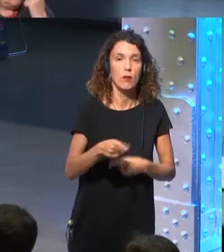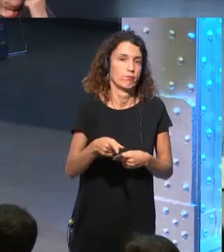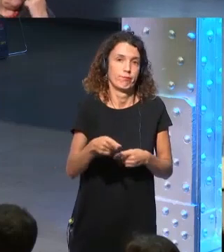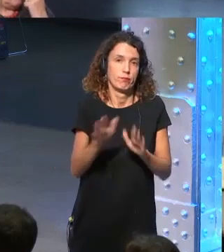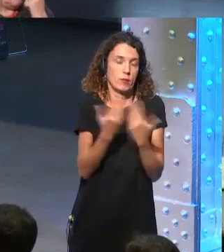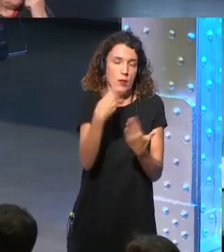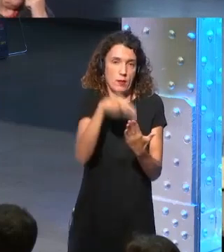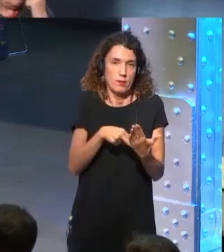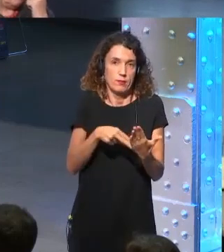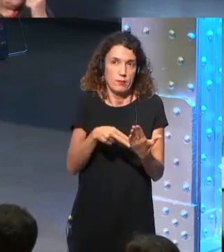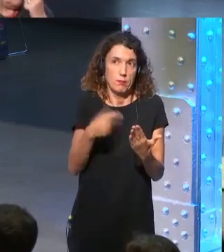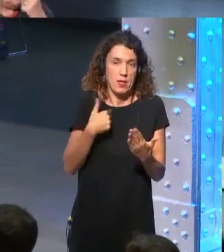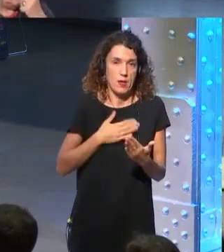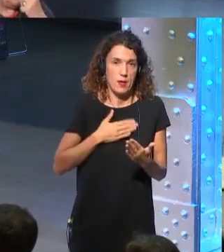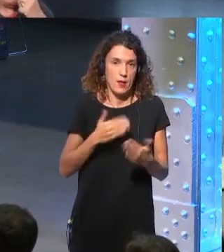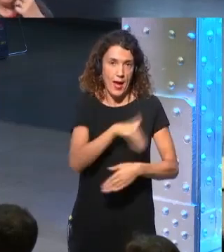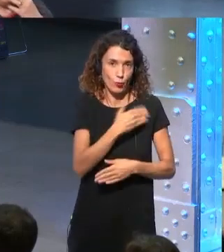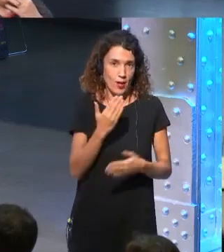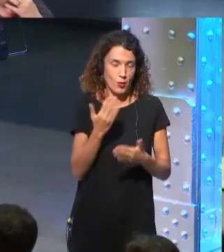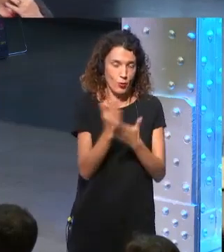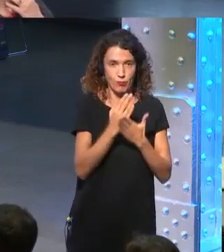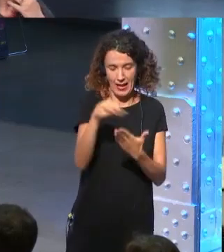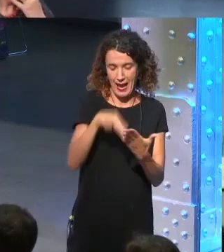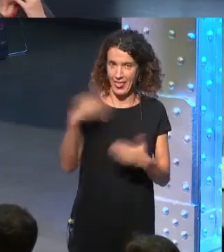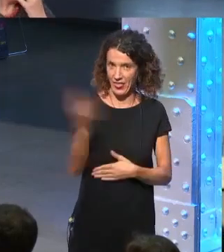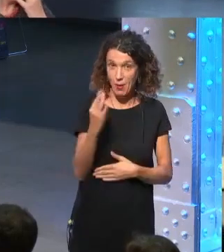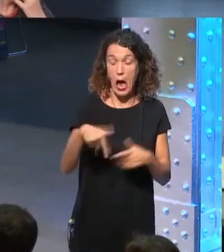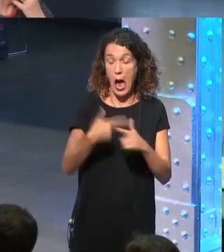obligada para mis estudiantes desde hace años, hasta la reciente